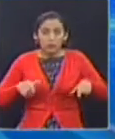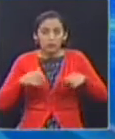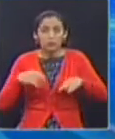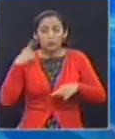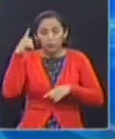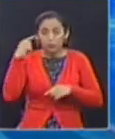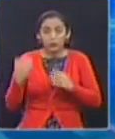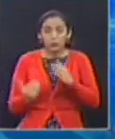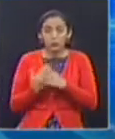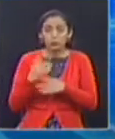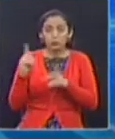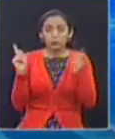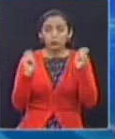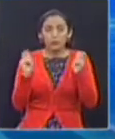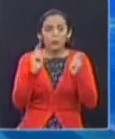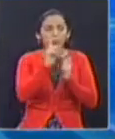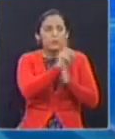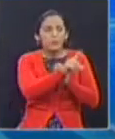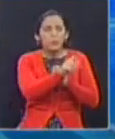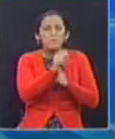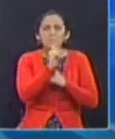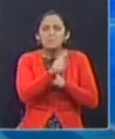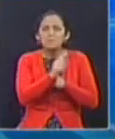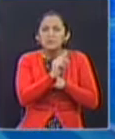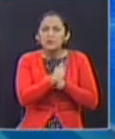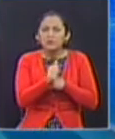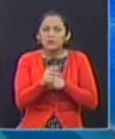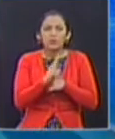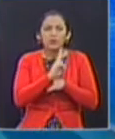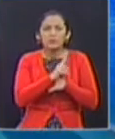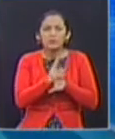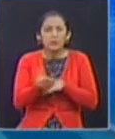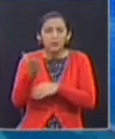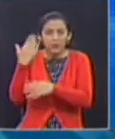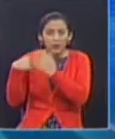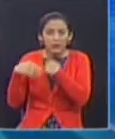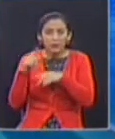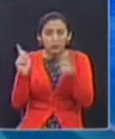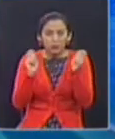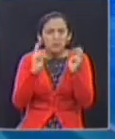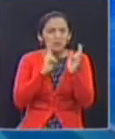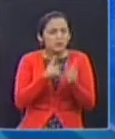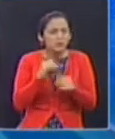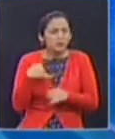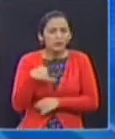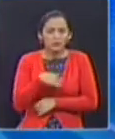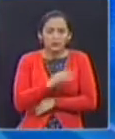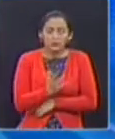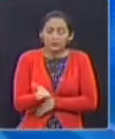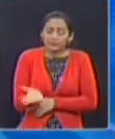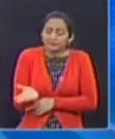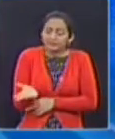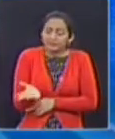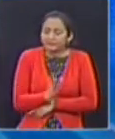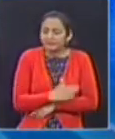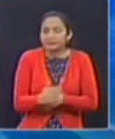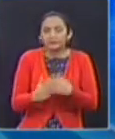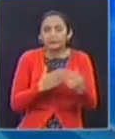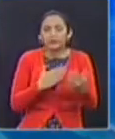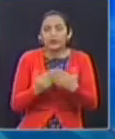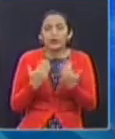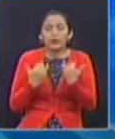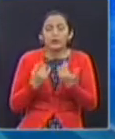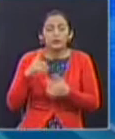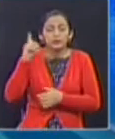medidas urgentes y mucho más contundentes para la reactivación de la economía que le permita a su vez al gobierno generar los ingresos que hoy